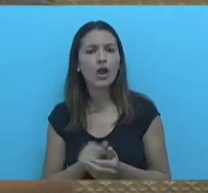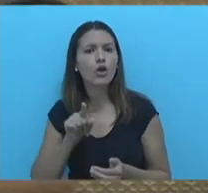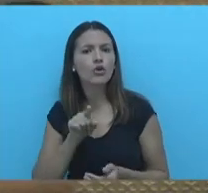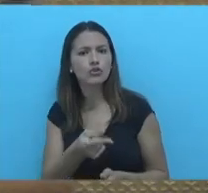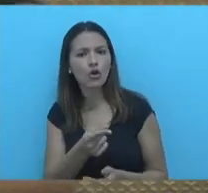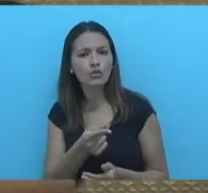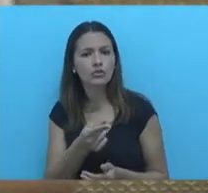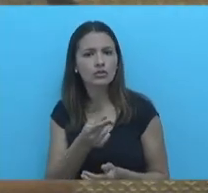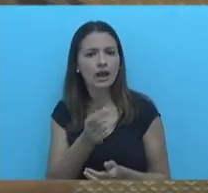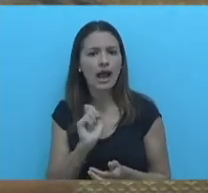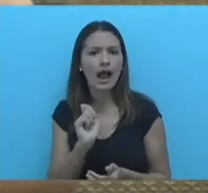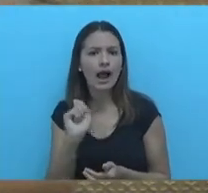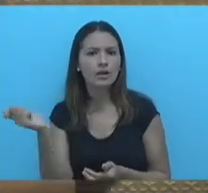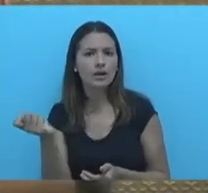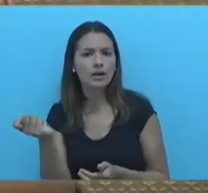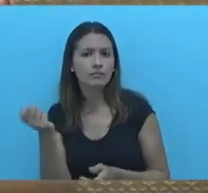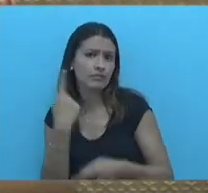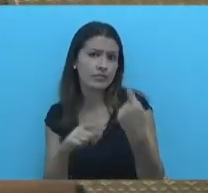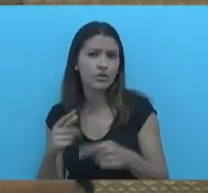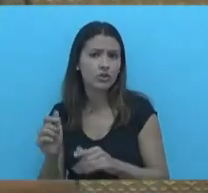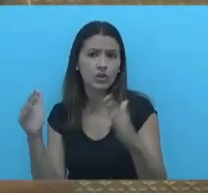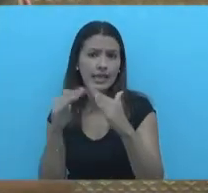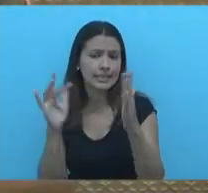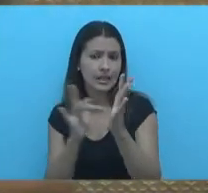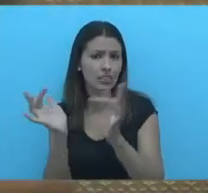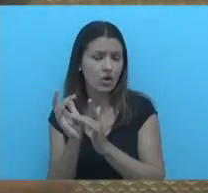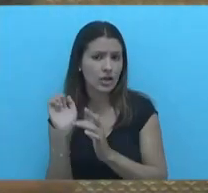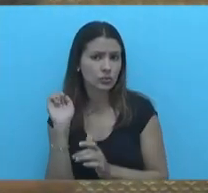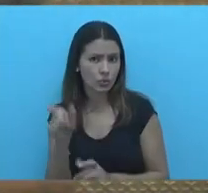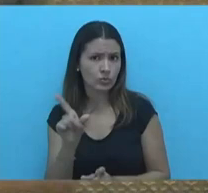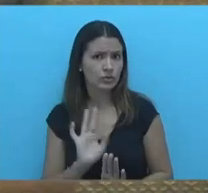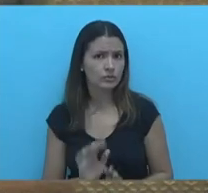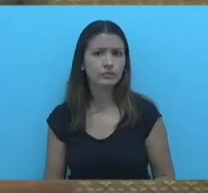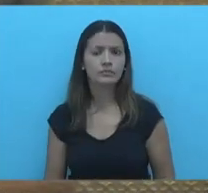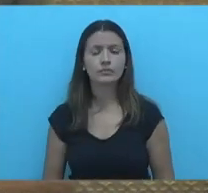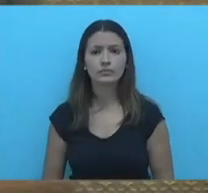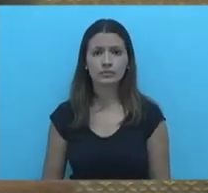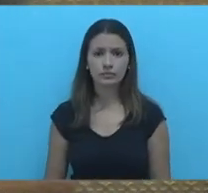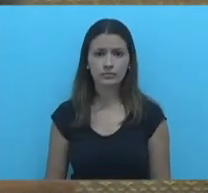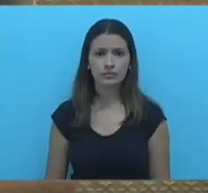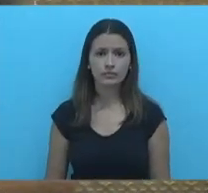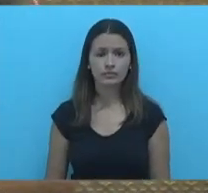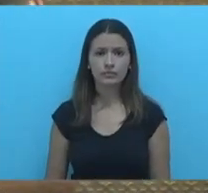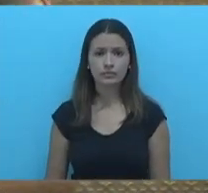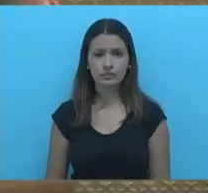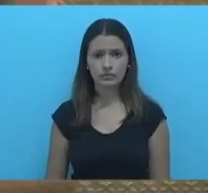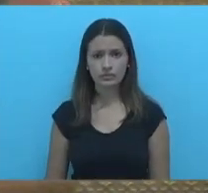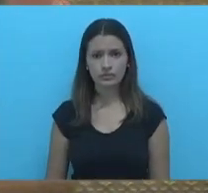del patrimonio de la Iglesia, en contra del patrimonio del Vaticano. Hoy estamos